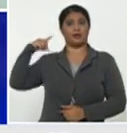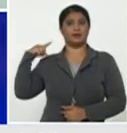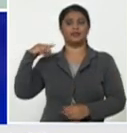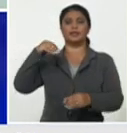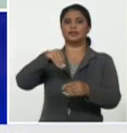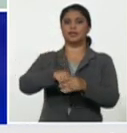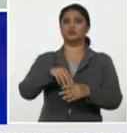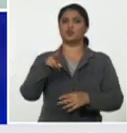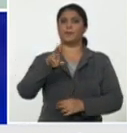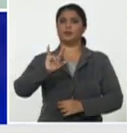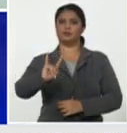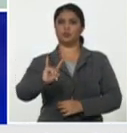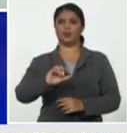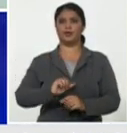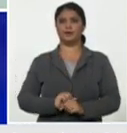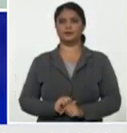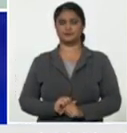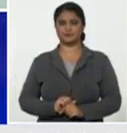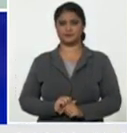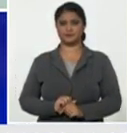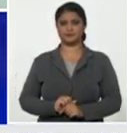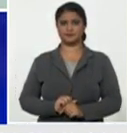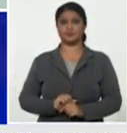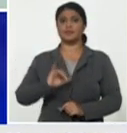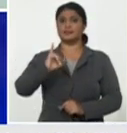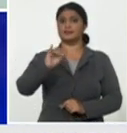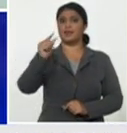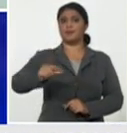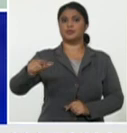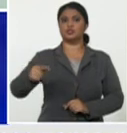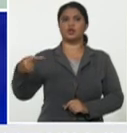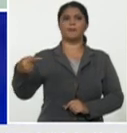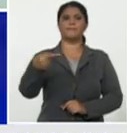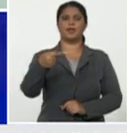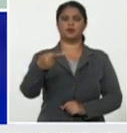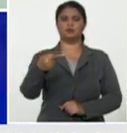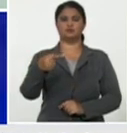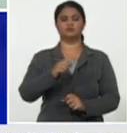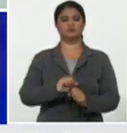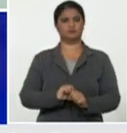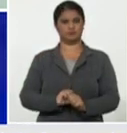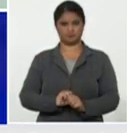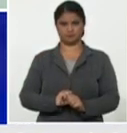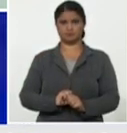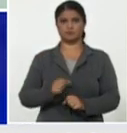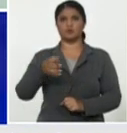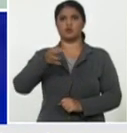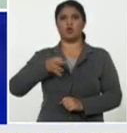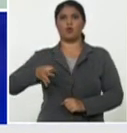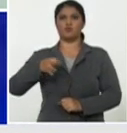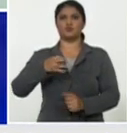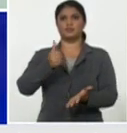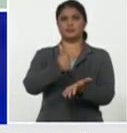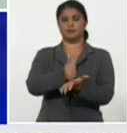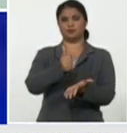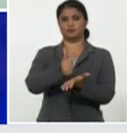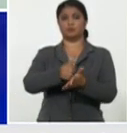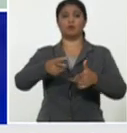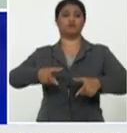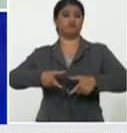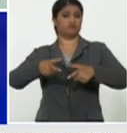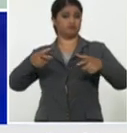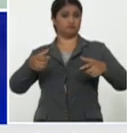hablando de 6 menos en comparación con el día anterior. Municipio cabecera con el mayor número,